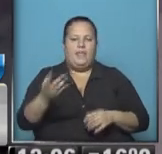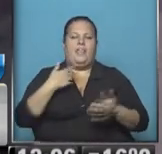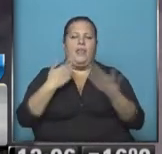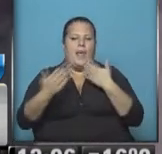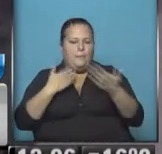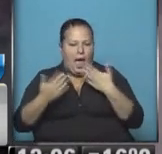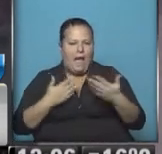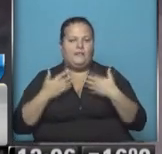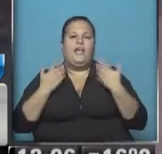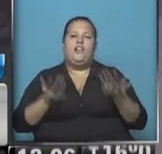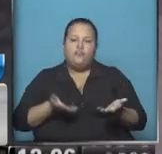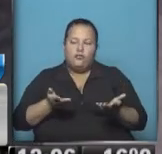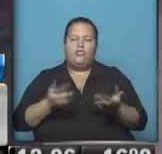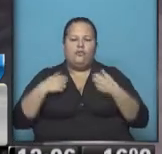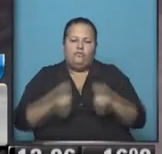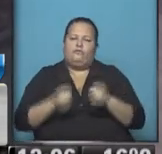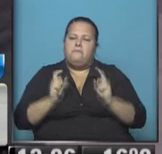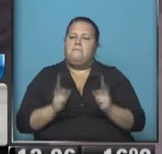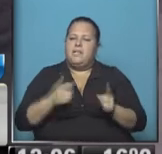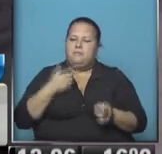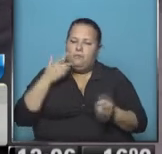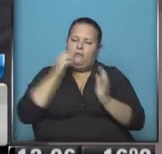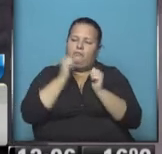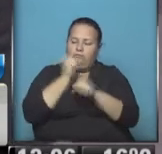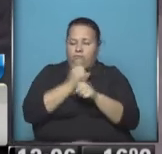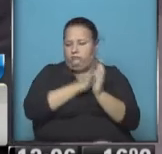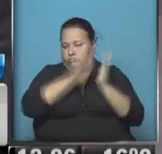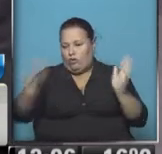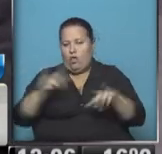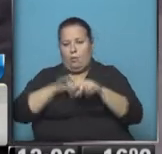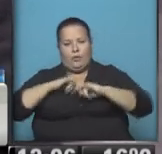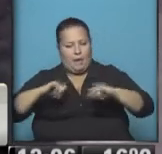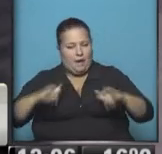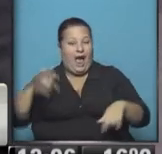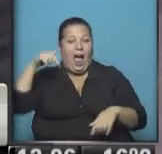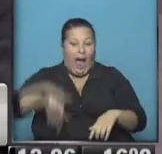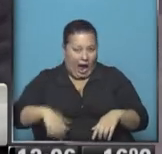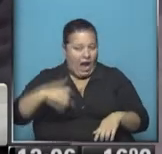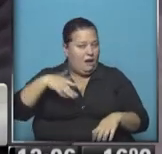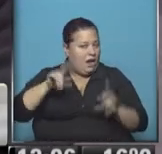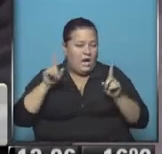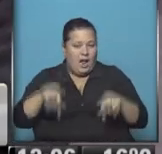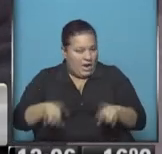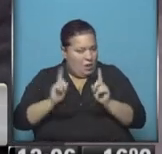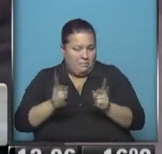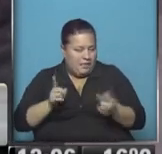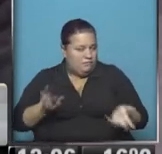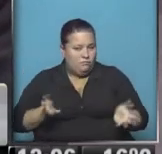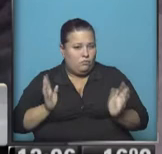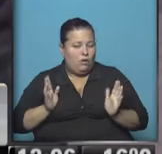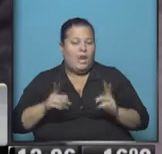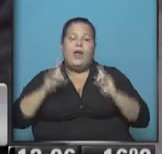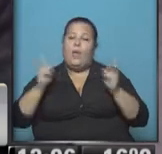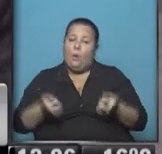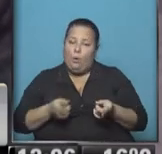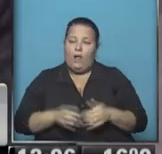debate. Entonces, estamos siendo consistentes con todo lo que hemos hecho a lo largo de la campaña. Y ahora vamos a hacer exactamente eso. A pesar